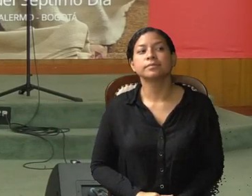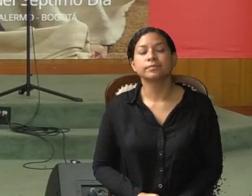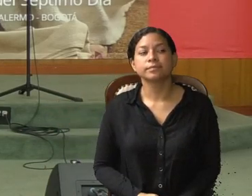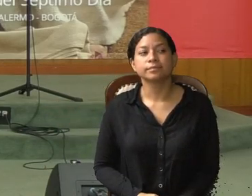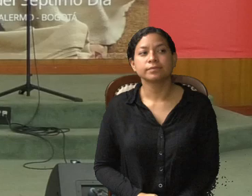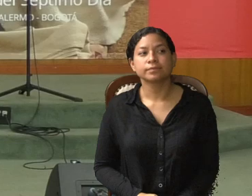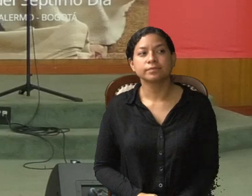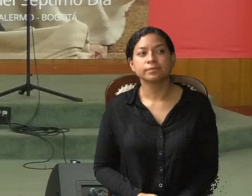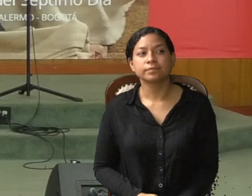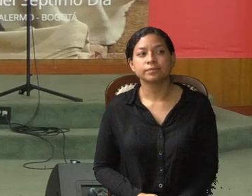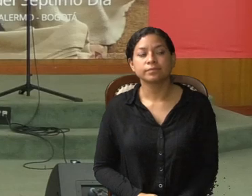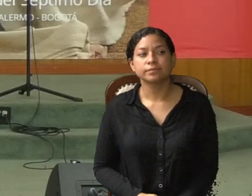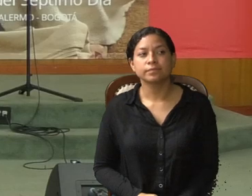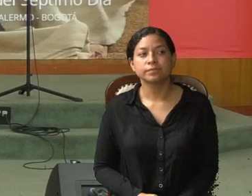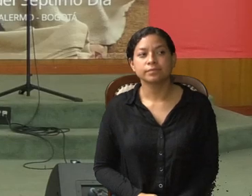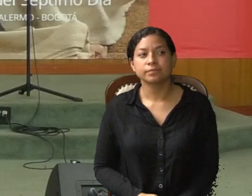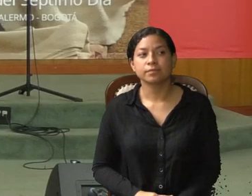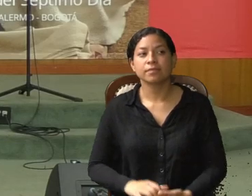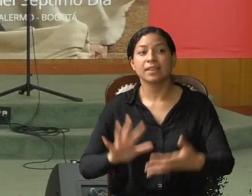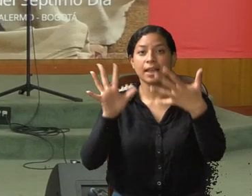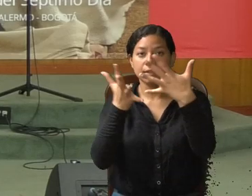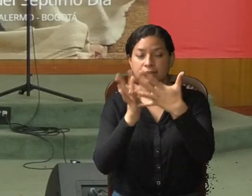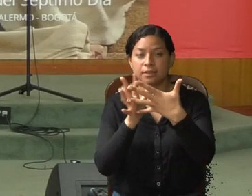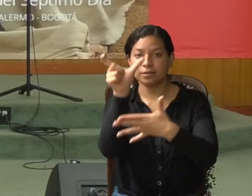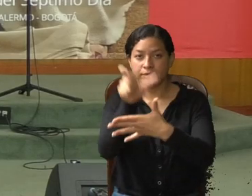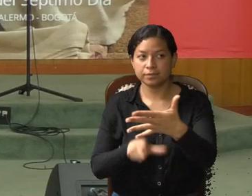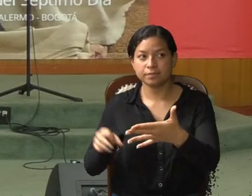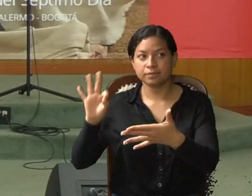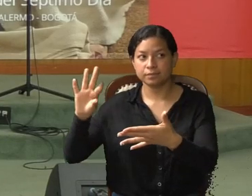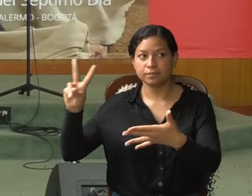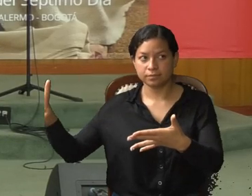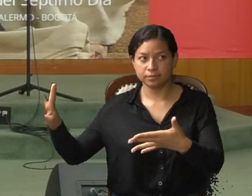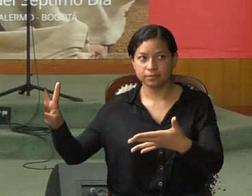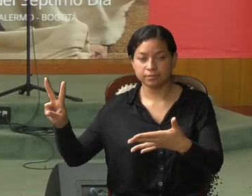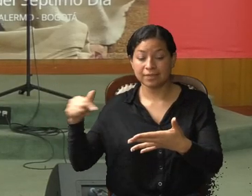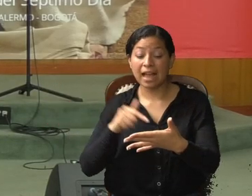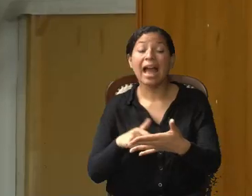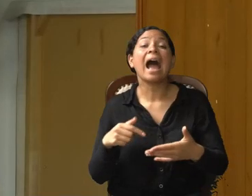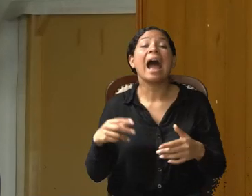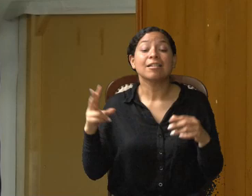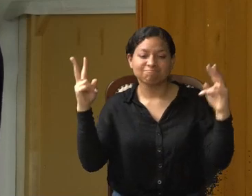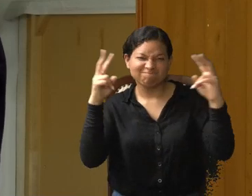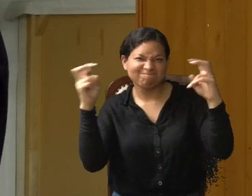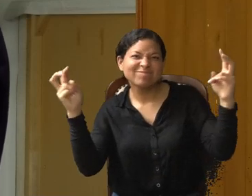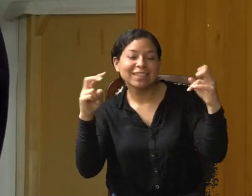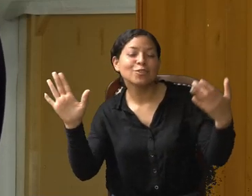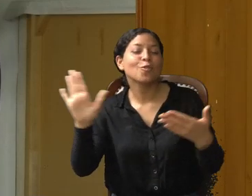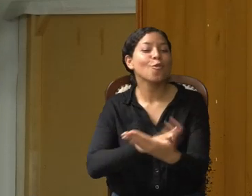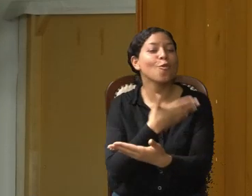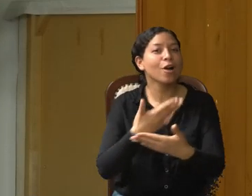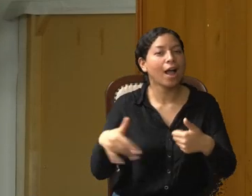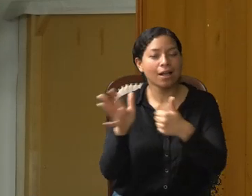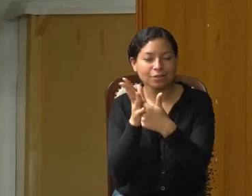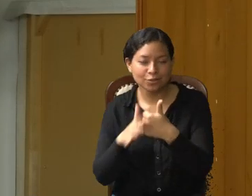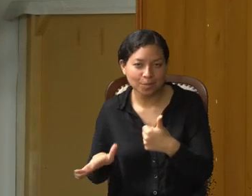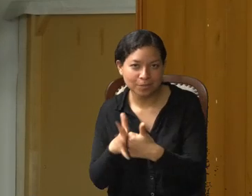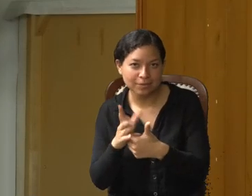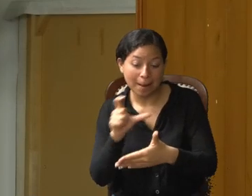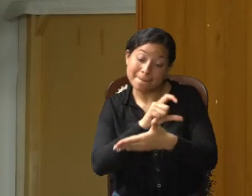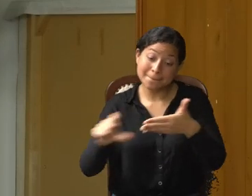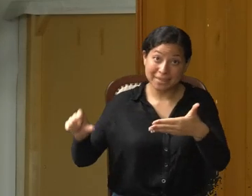El capítulo 32 de Deuteronomio habla del cántico de Moisés. Y en el versículo 9 dice